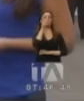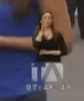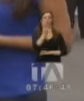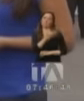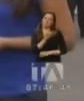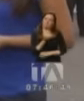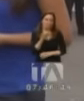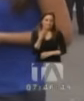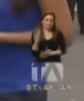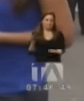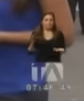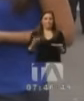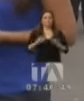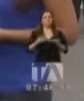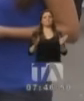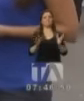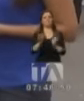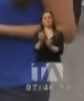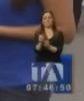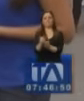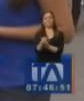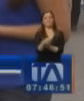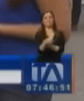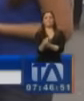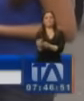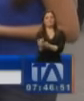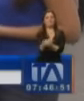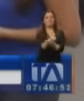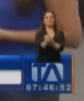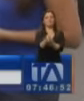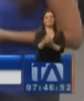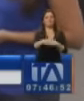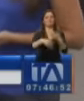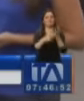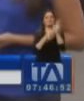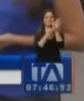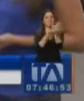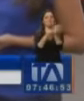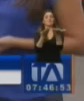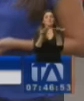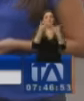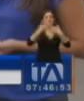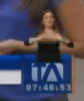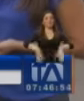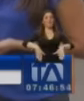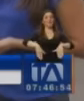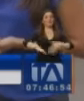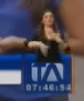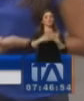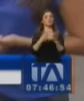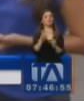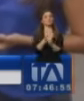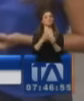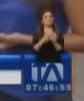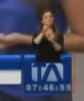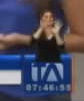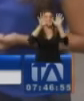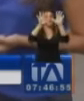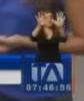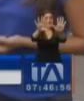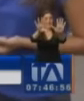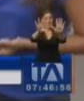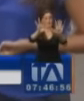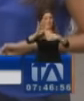a estar totalmente habilitada la ecovía todo el tiempo, y adicionalmente a la terminación del partido vamos a tener 10